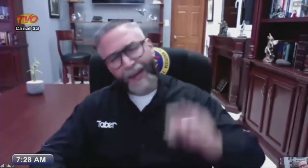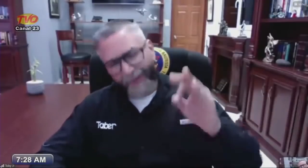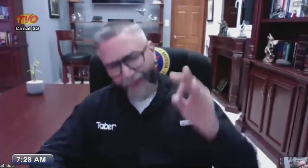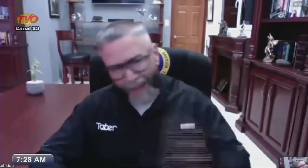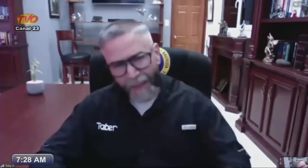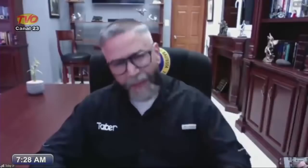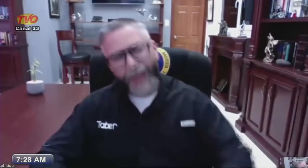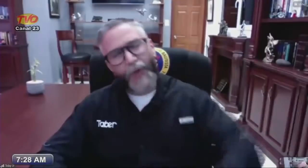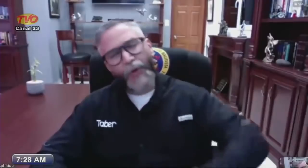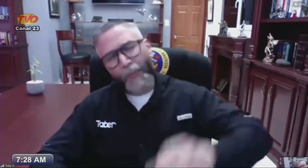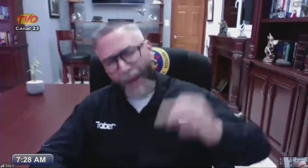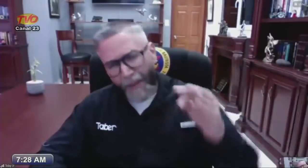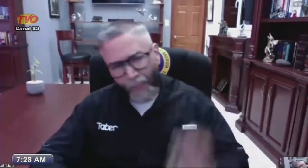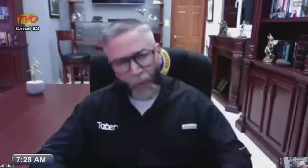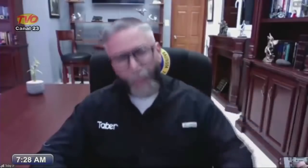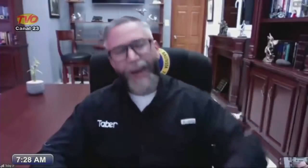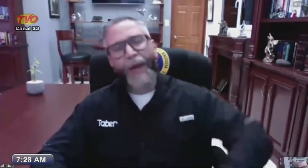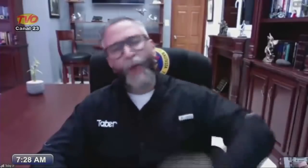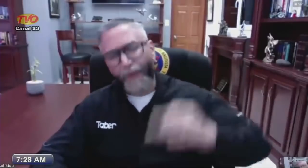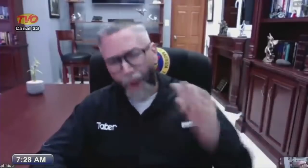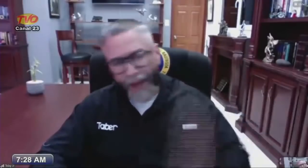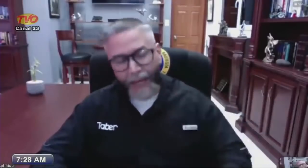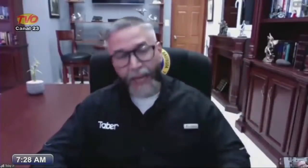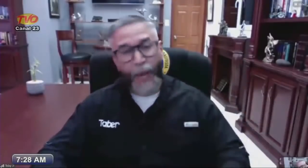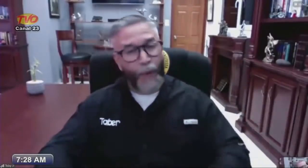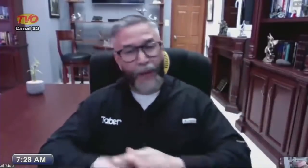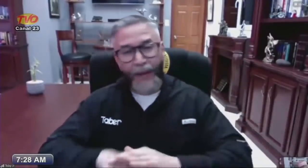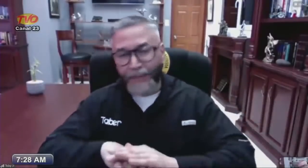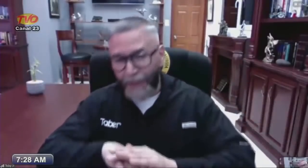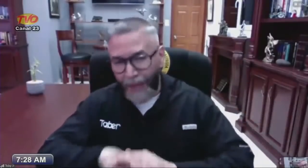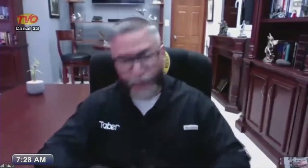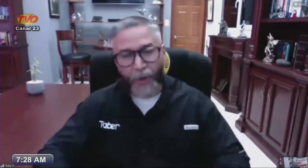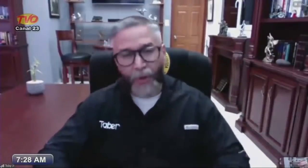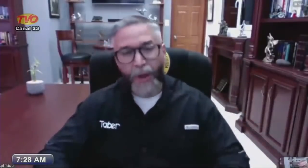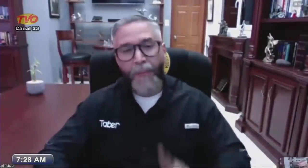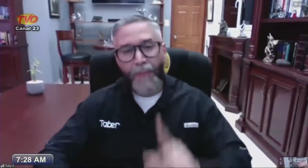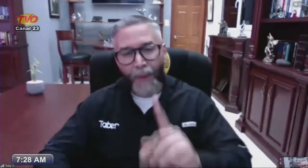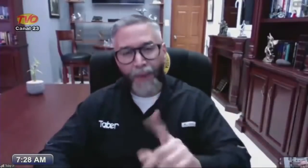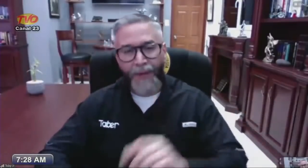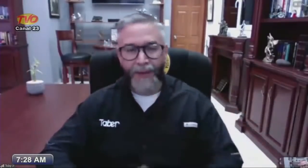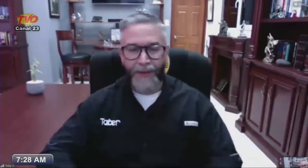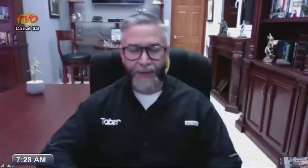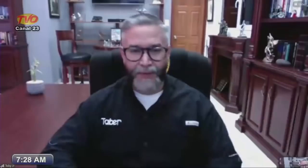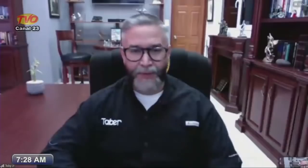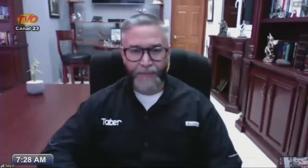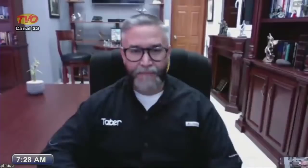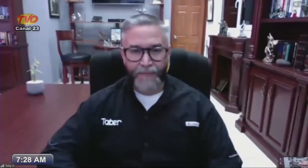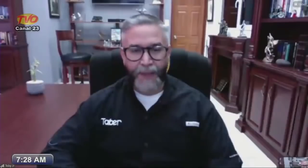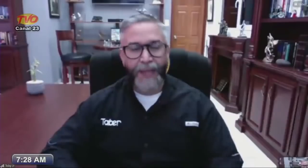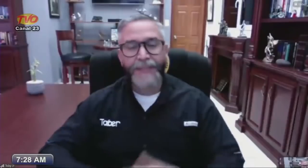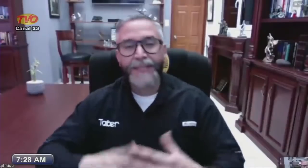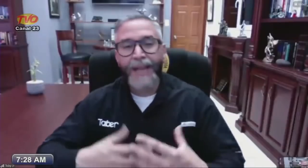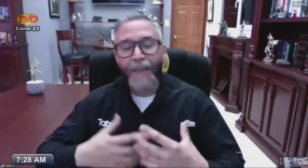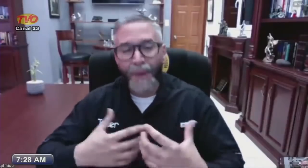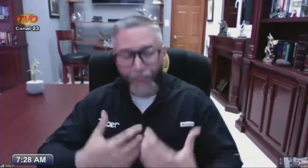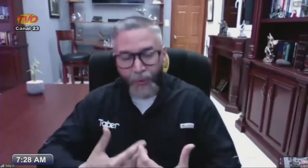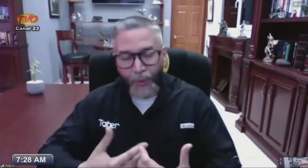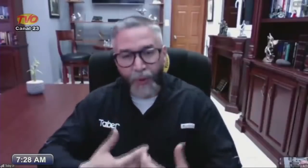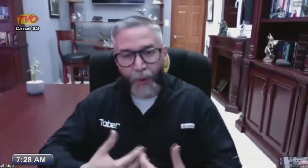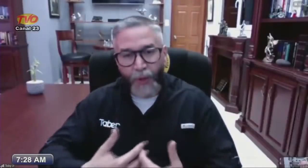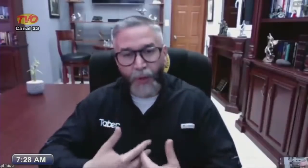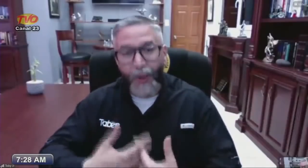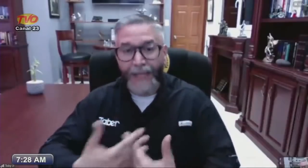para quebrarme para que lo toca en el mundo para que lo recuerden que cuando haya terminado todo vamos a ver quién tiene razón ese es la